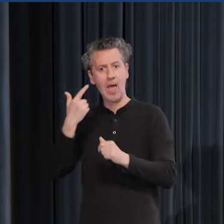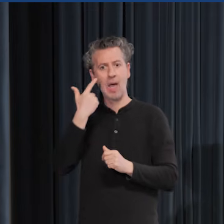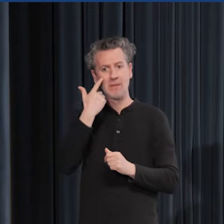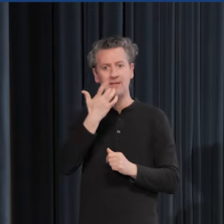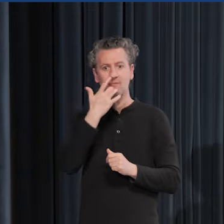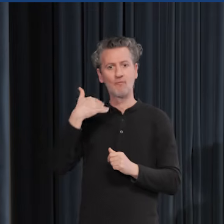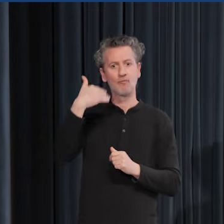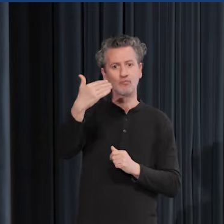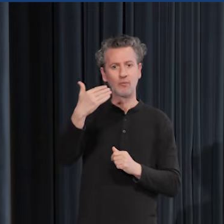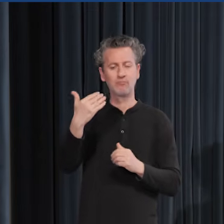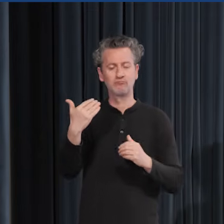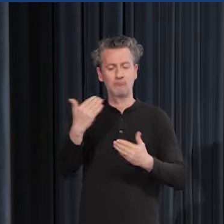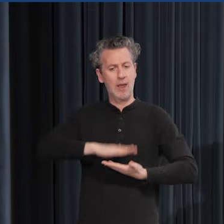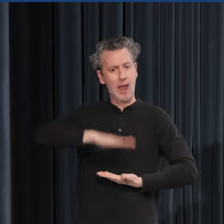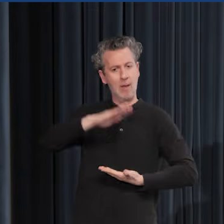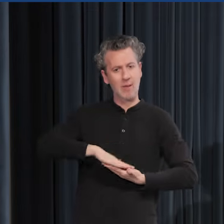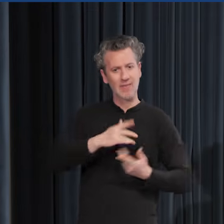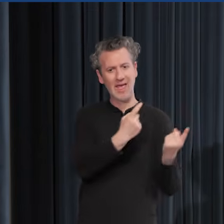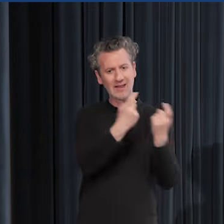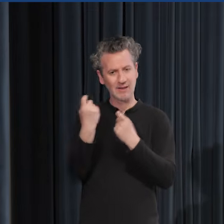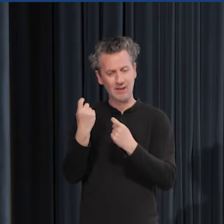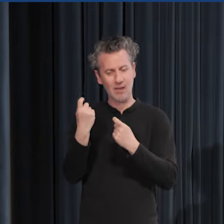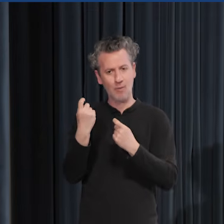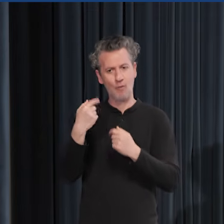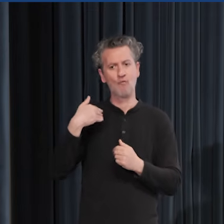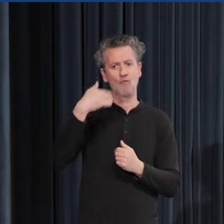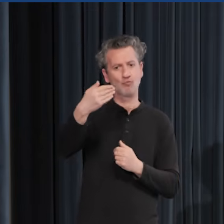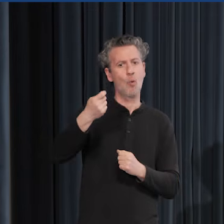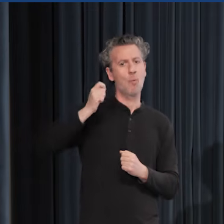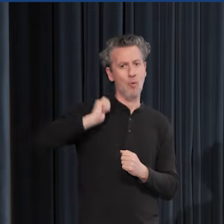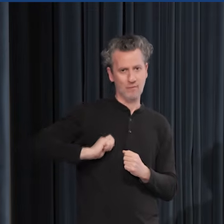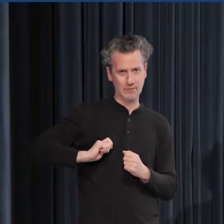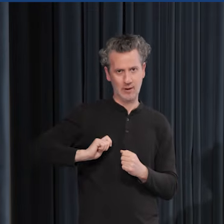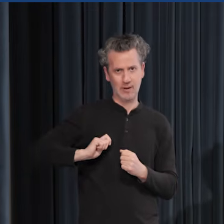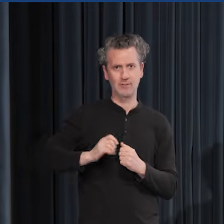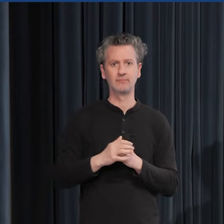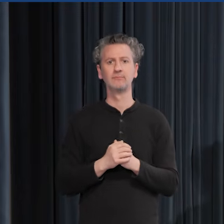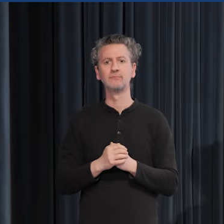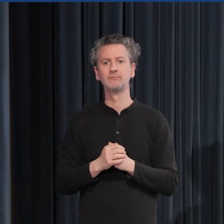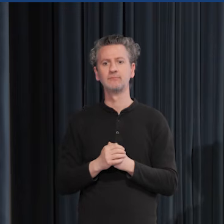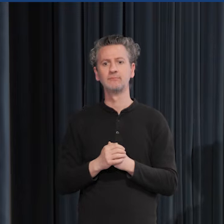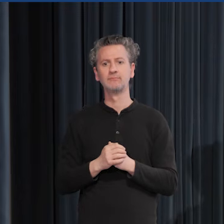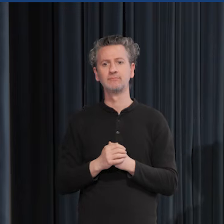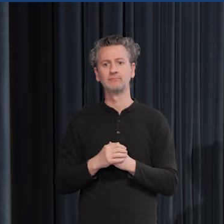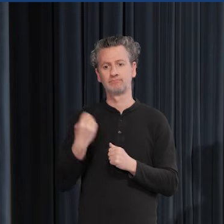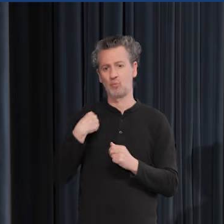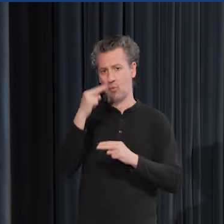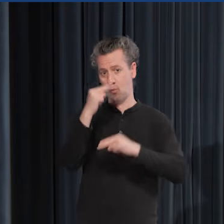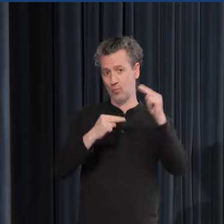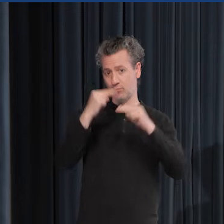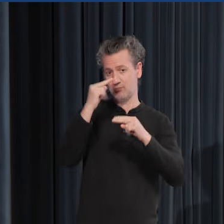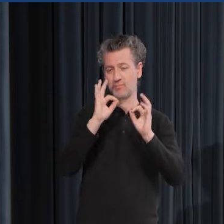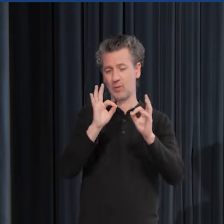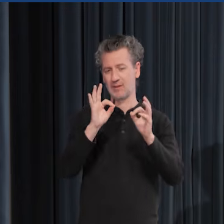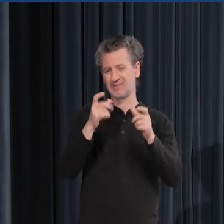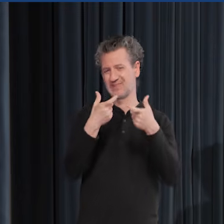las competencias necesarias de los profesionales que van a integrarse en la construcción, en un